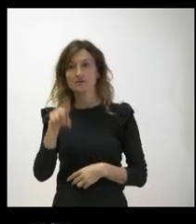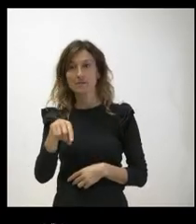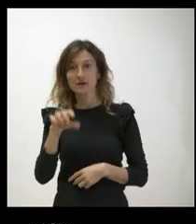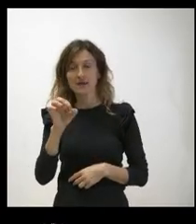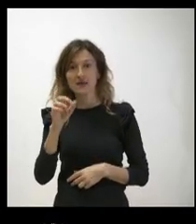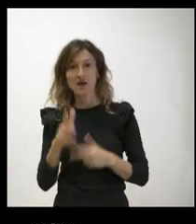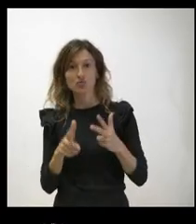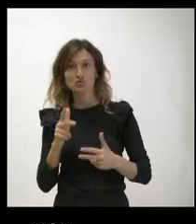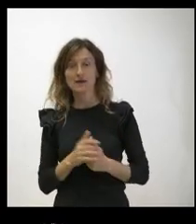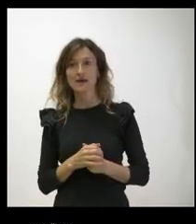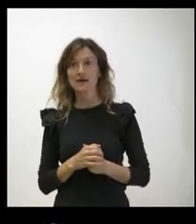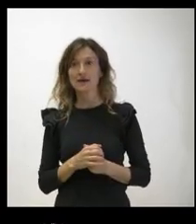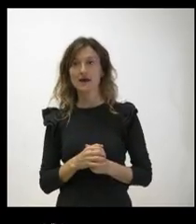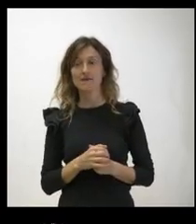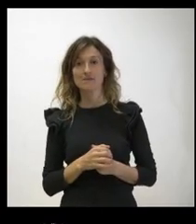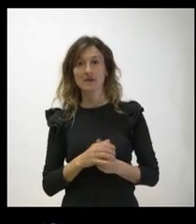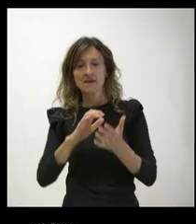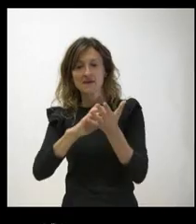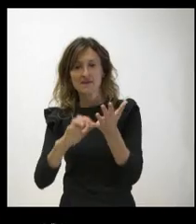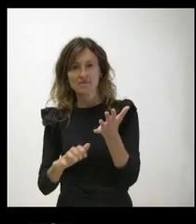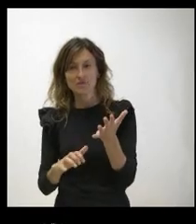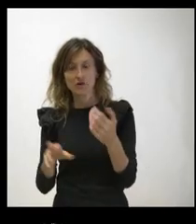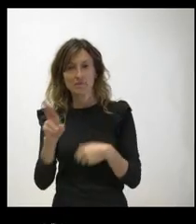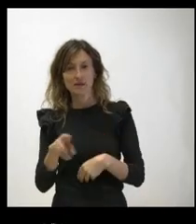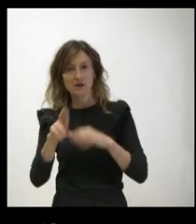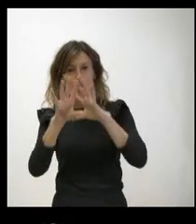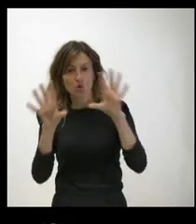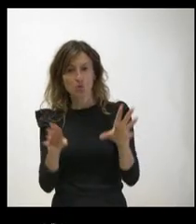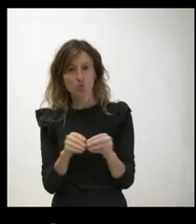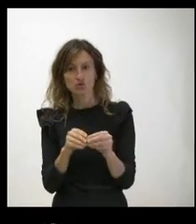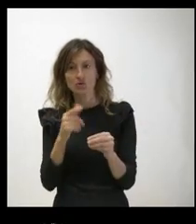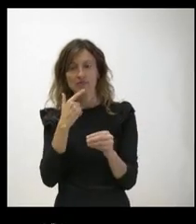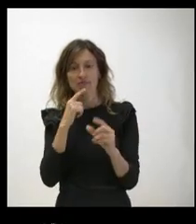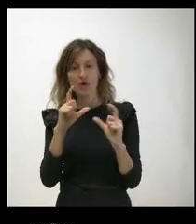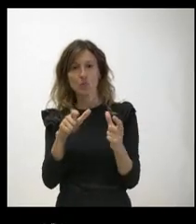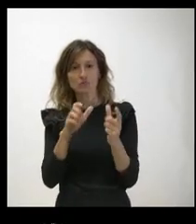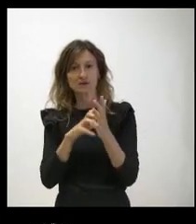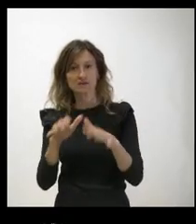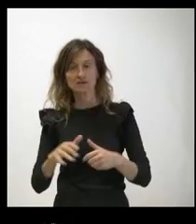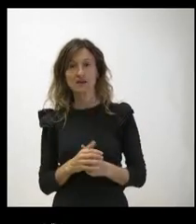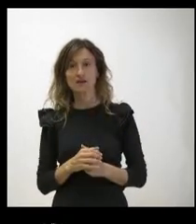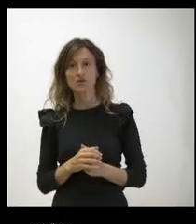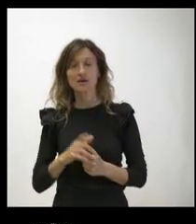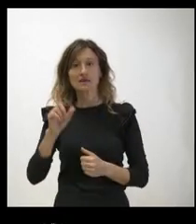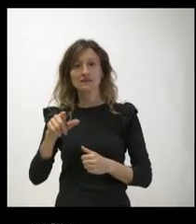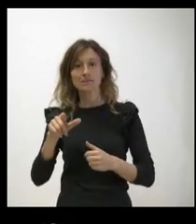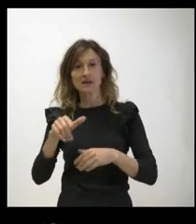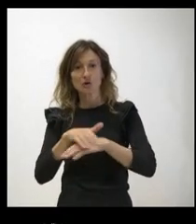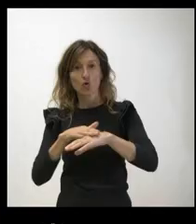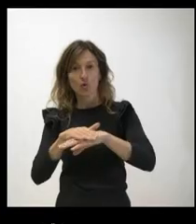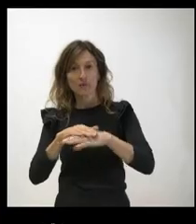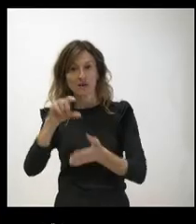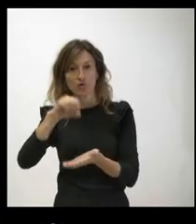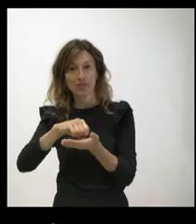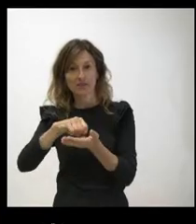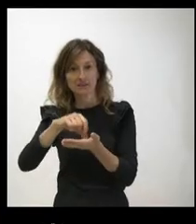euskera es recurrente este informe y es recurrente la conclusión de que de que la junta de Castilla y león y también el gobierno central